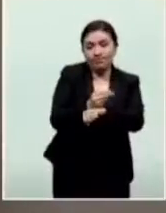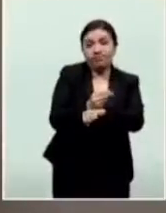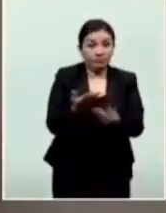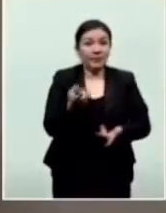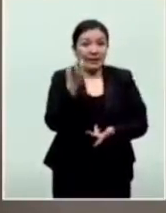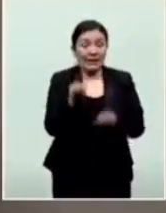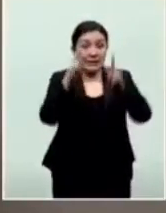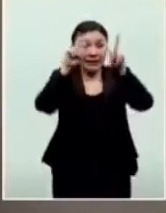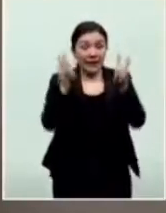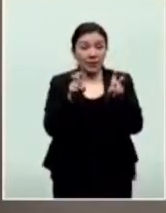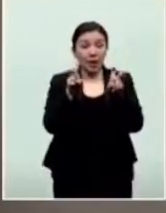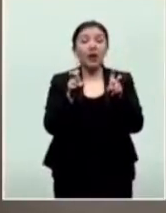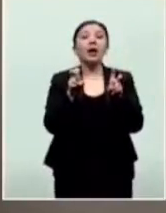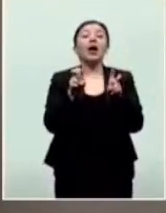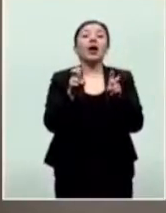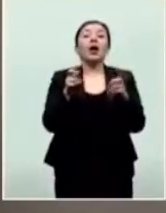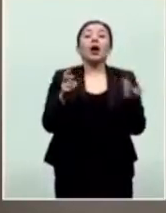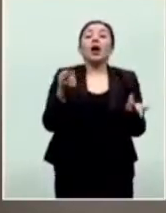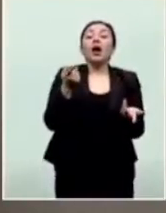este asunto se